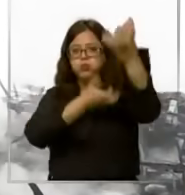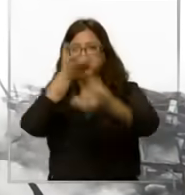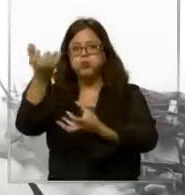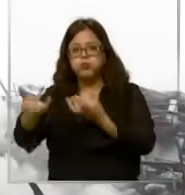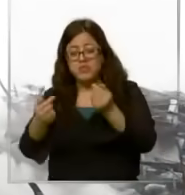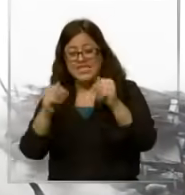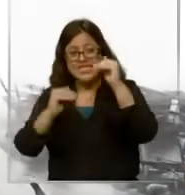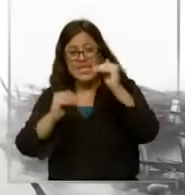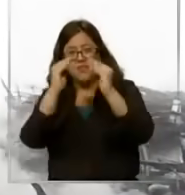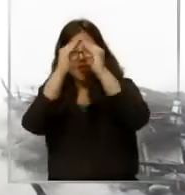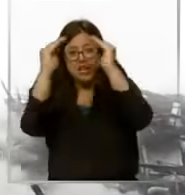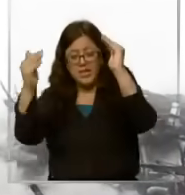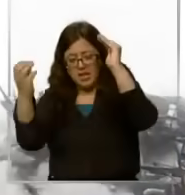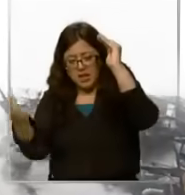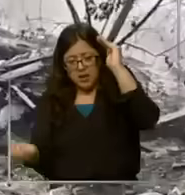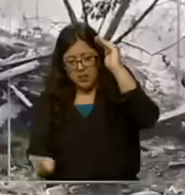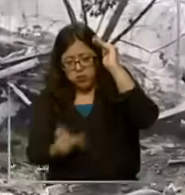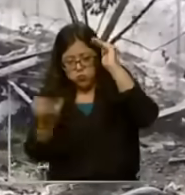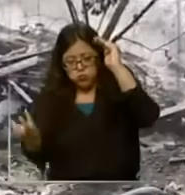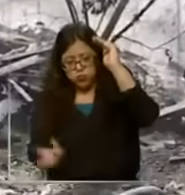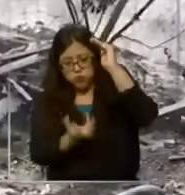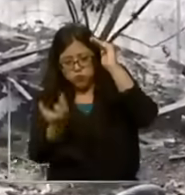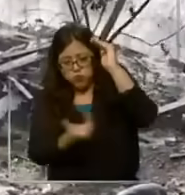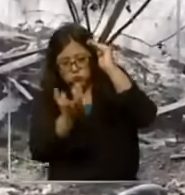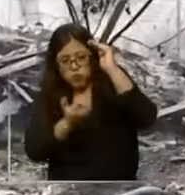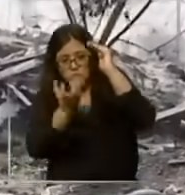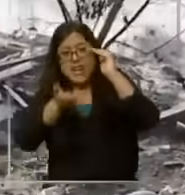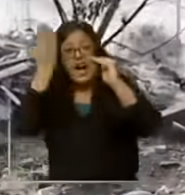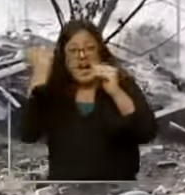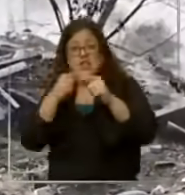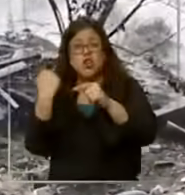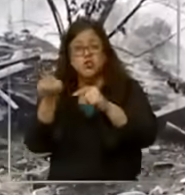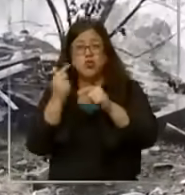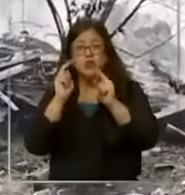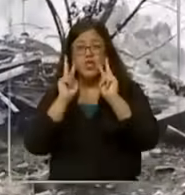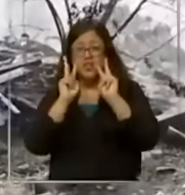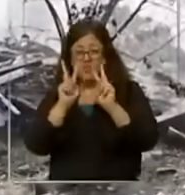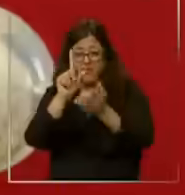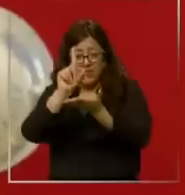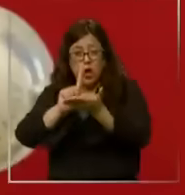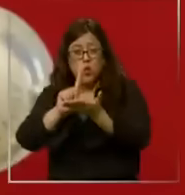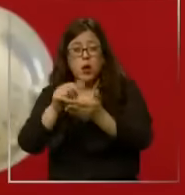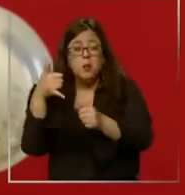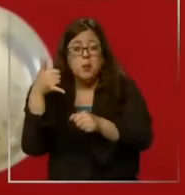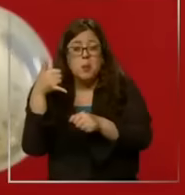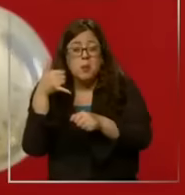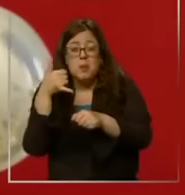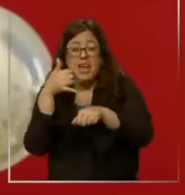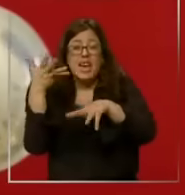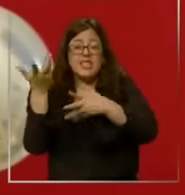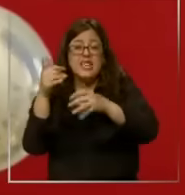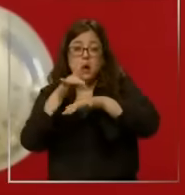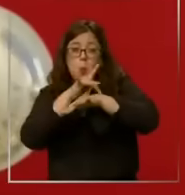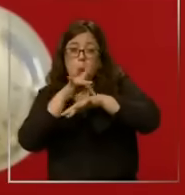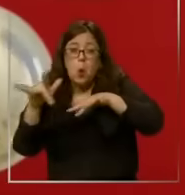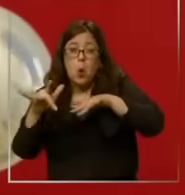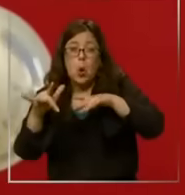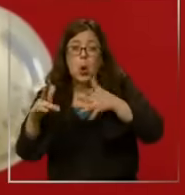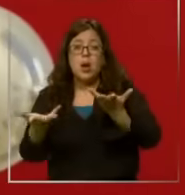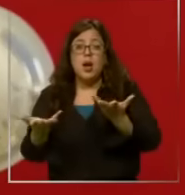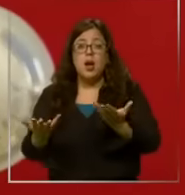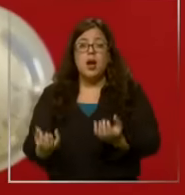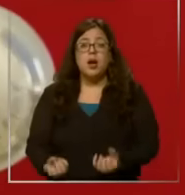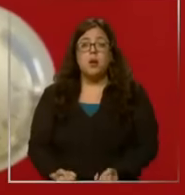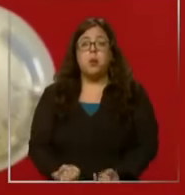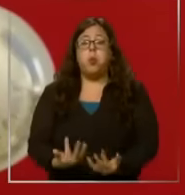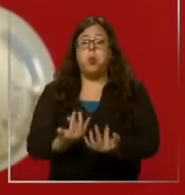debajo, que muchas veces cuando íbamos a estos incendios en el vertedero, pasábamos días, porque claro, si bien es cierto, se apagaba la superficie, no se